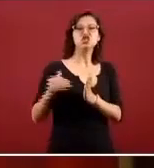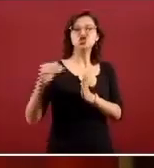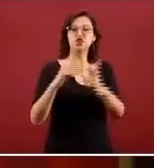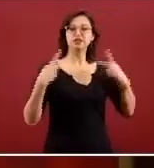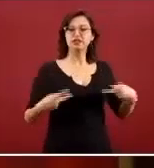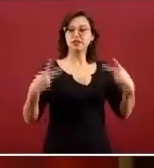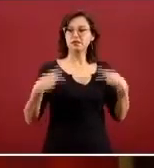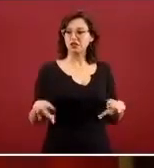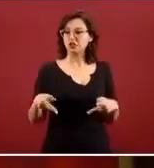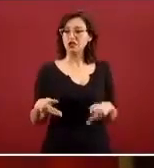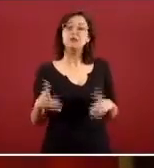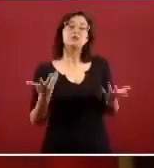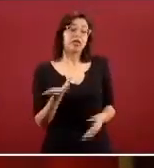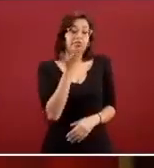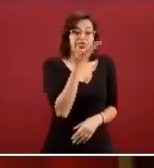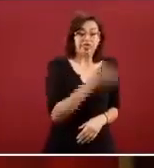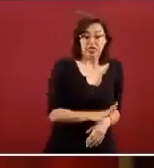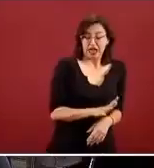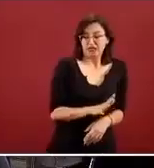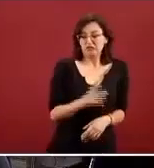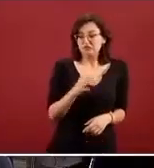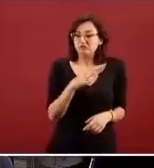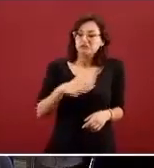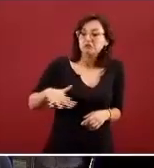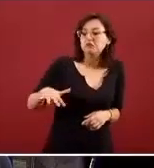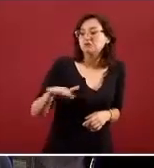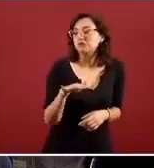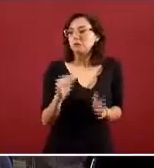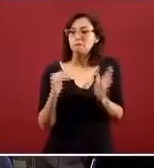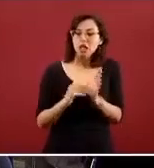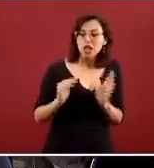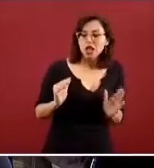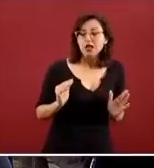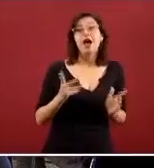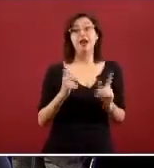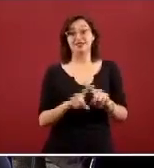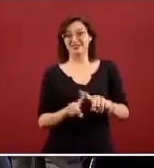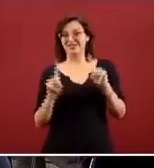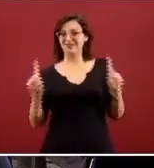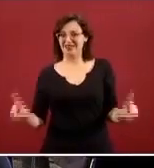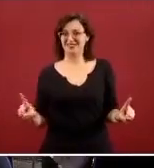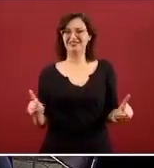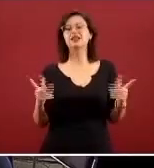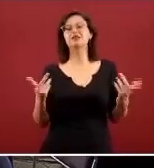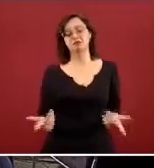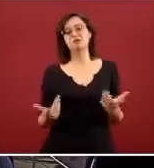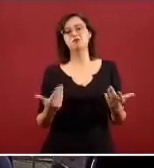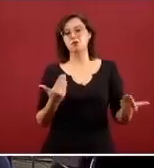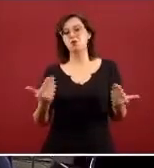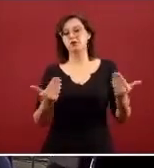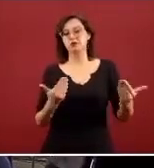mismos 10 casos en una población de solo miles de habitantes. Por lo tanto, eso en su momento revela que estamos teniendo